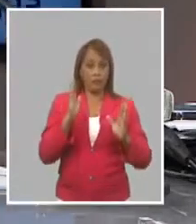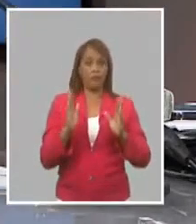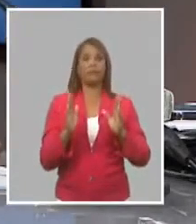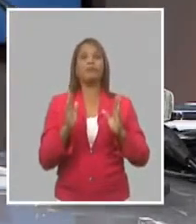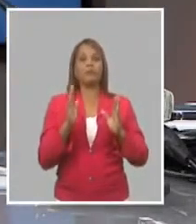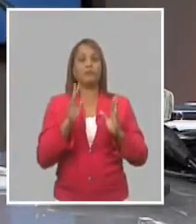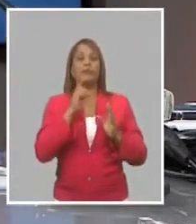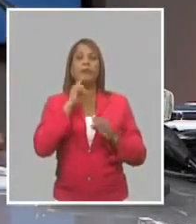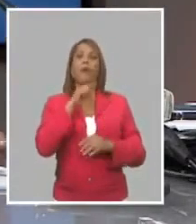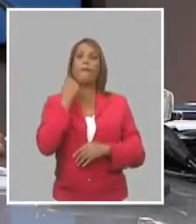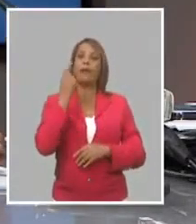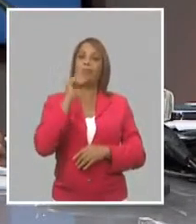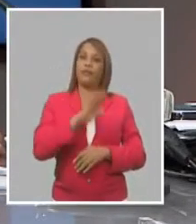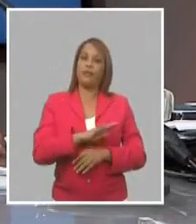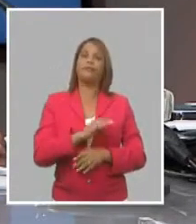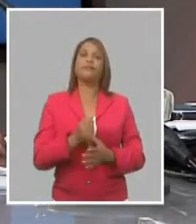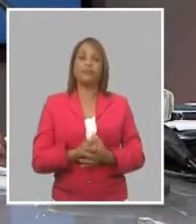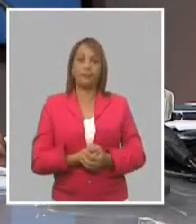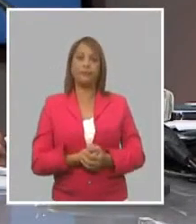pudieran en un primer año tener pérdida.